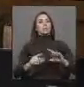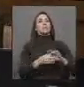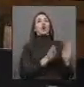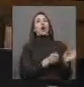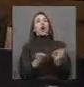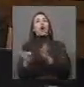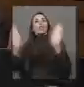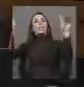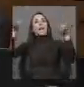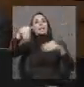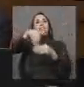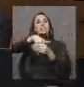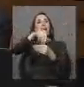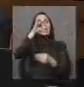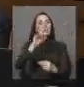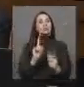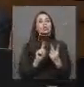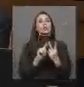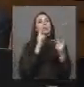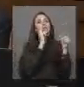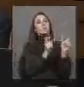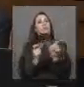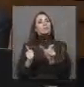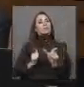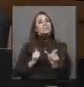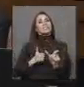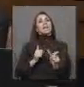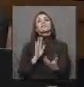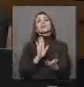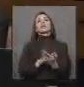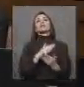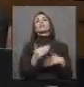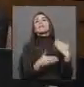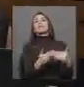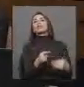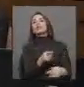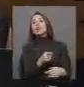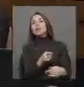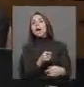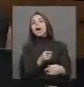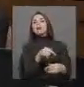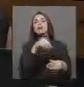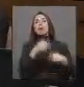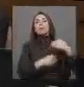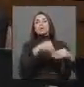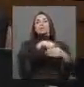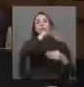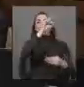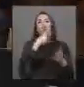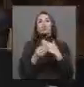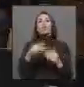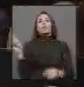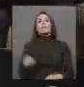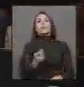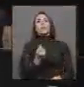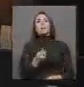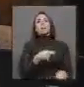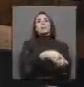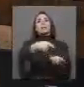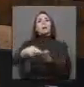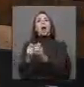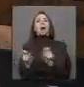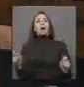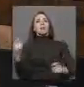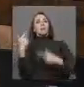organizar elecciones, así como fiscalizar el funcionamiento y financiamiento de procesos electorales y partidos políticos.